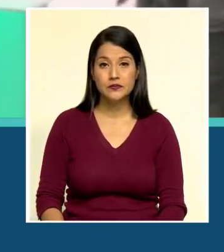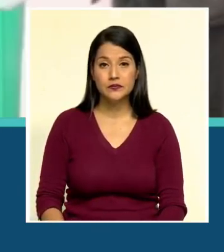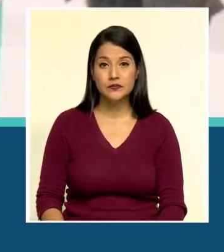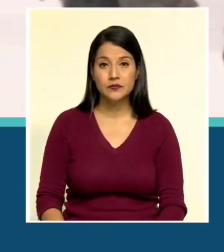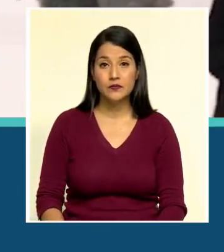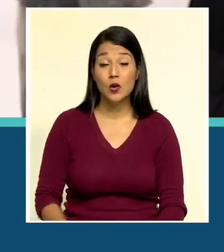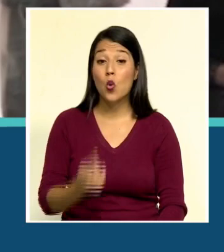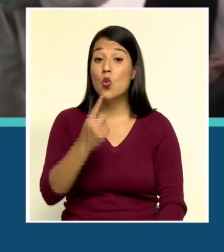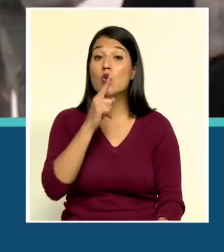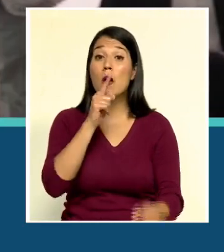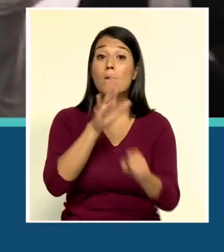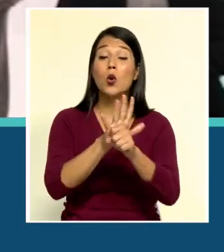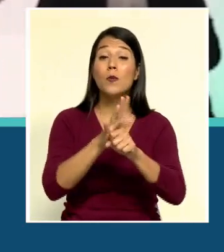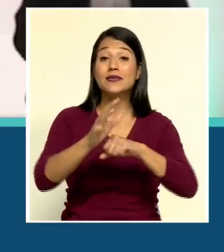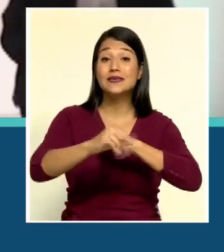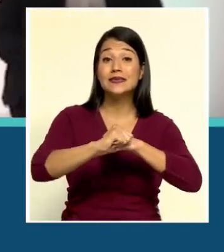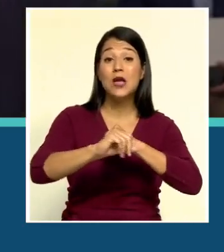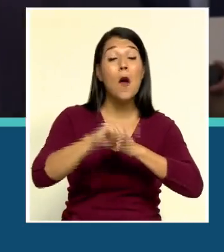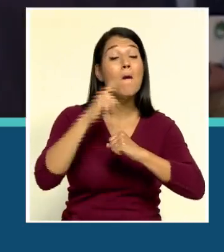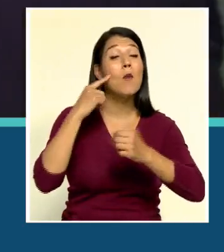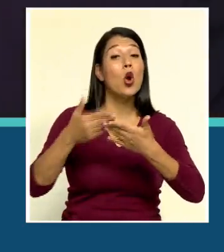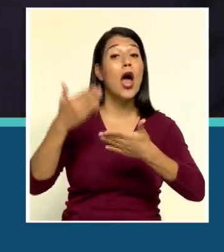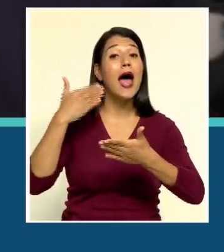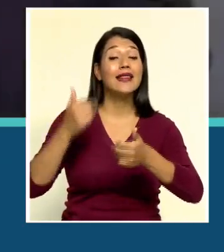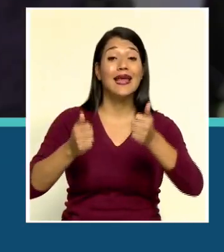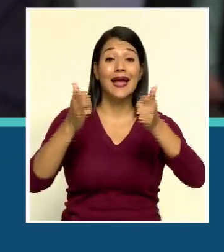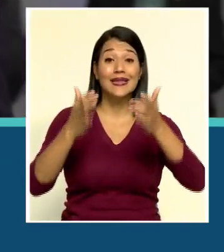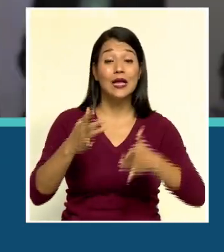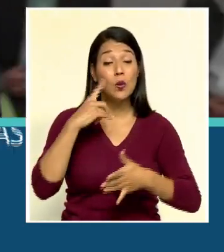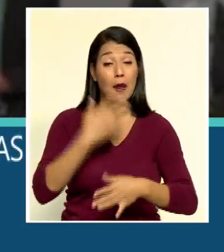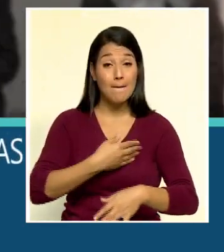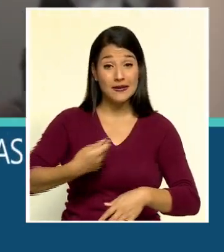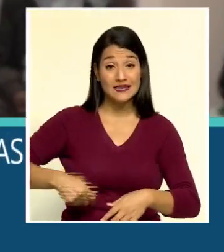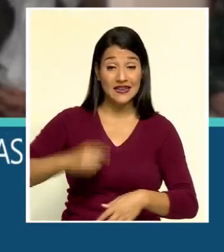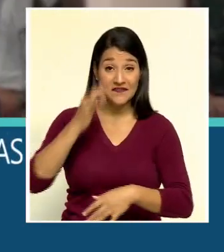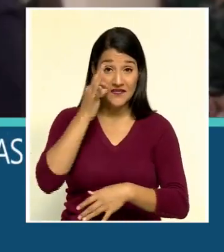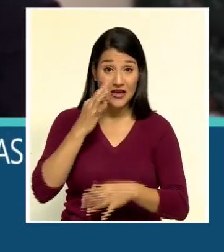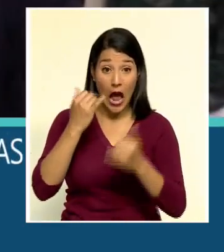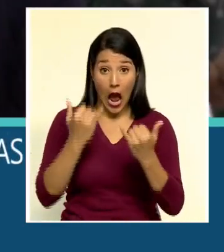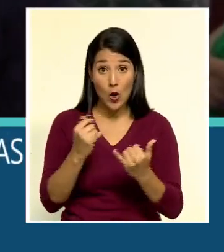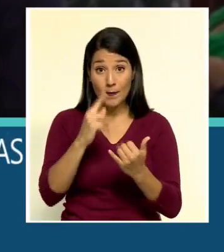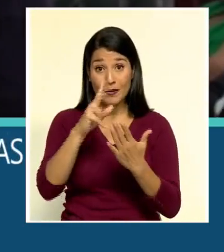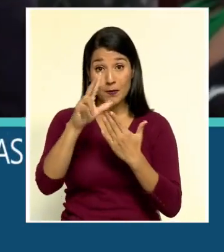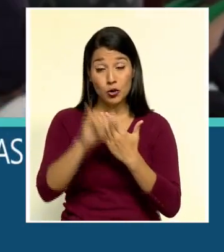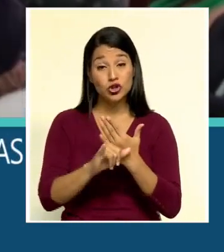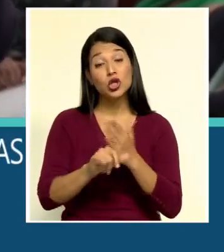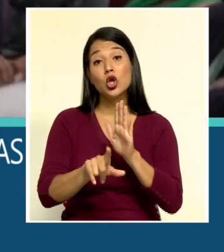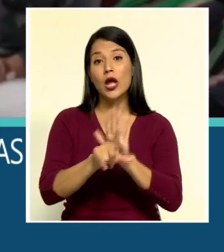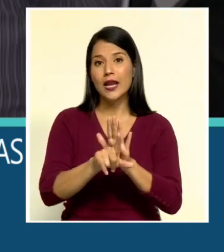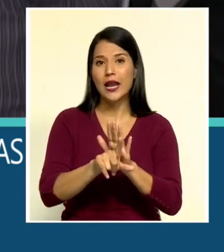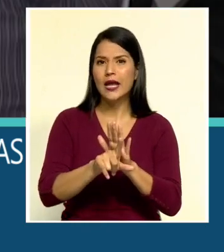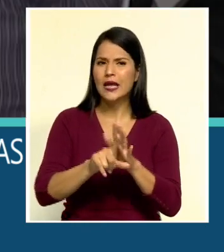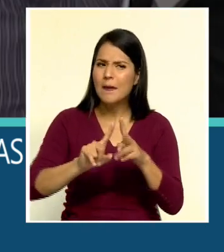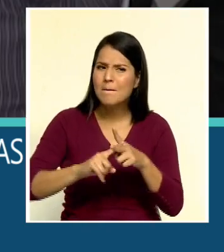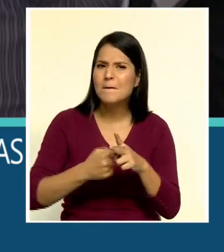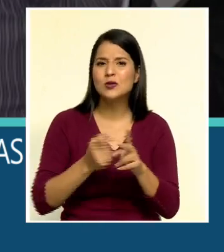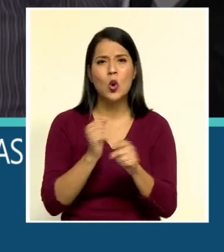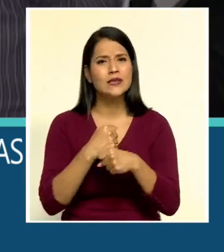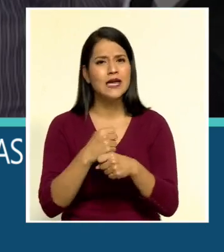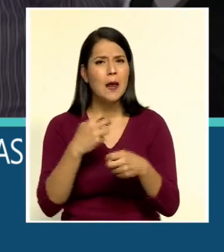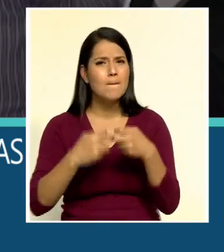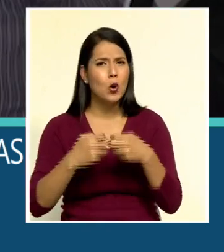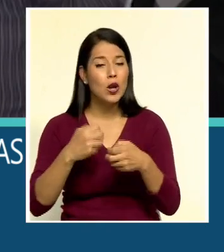Una promesa de campaña del ex candidato presidencial José María Figueres se convirtió en el primer proyecto de ley en levantar cierto revuelo en la